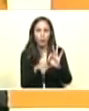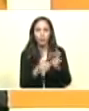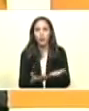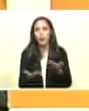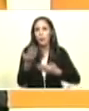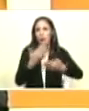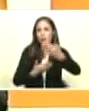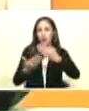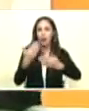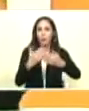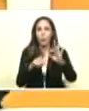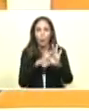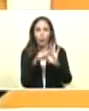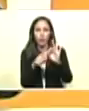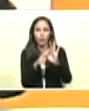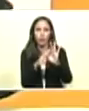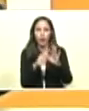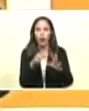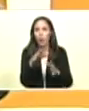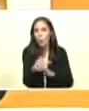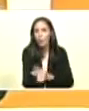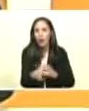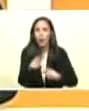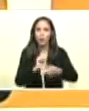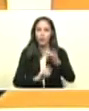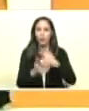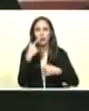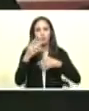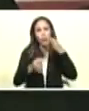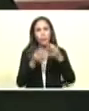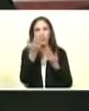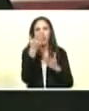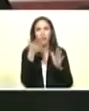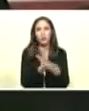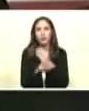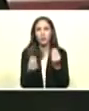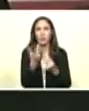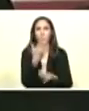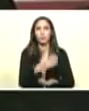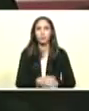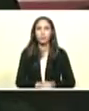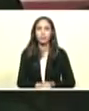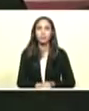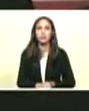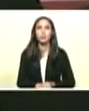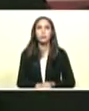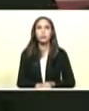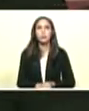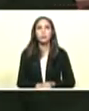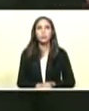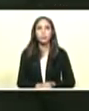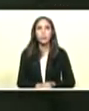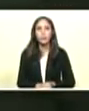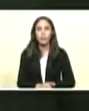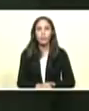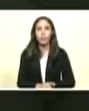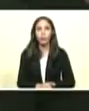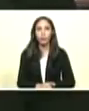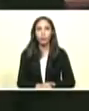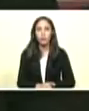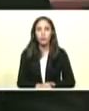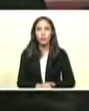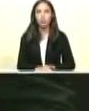intercambio, para las casas de intercambio de criptomonedas, por favor. Bueno, sí, presidente, efectivamente, cumpliendo sus